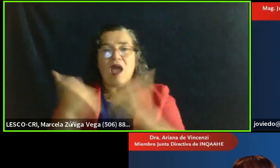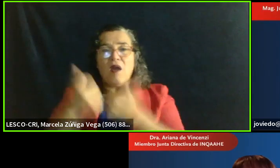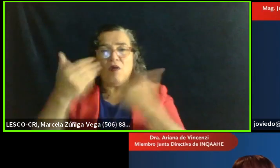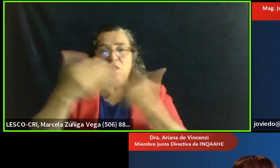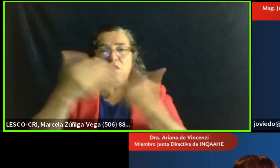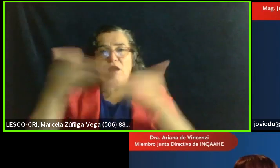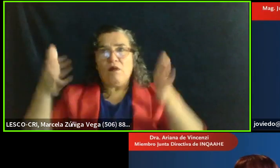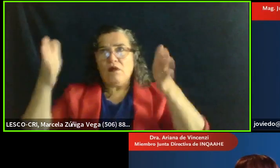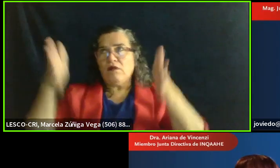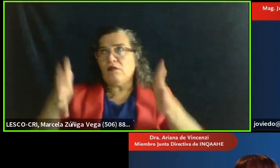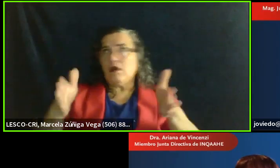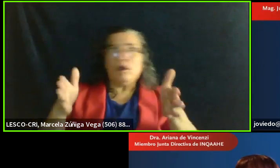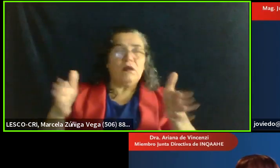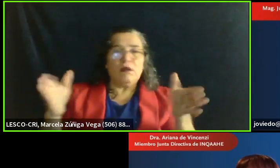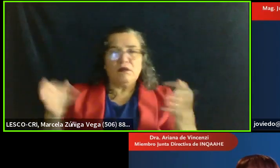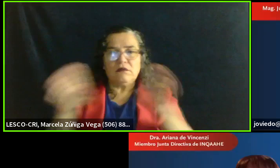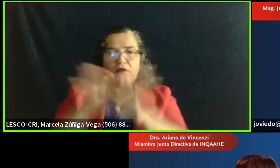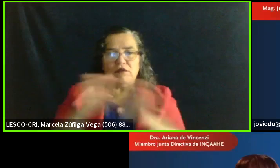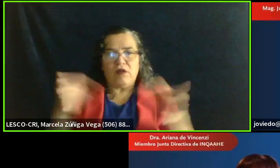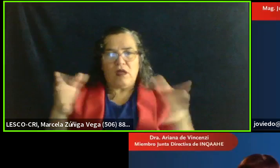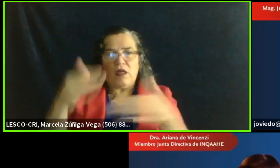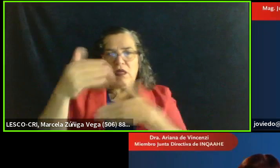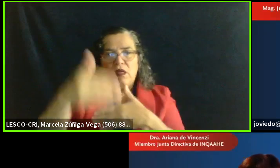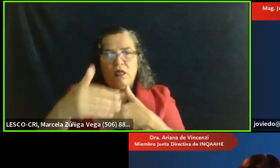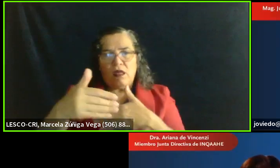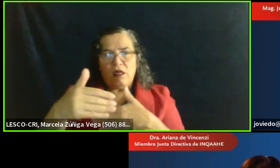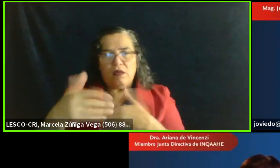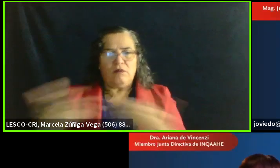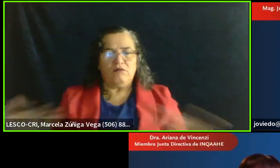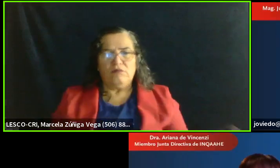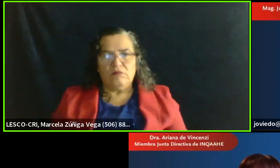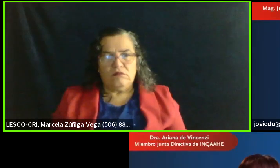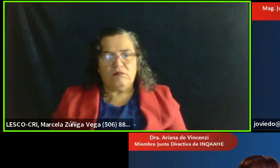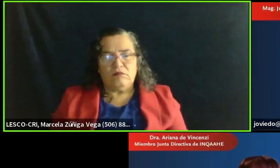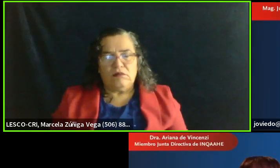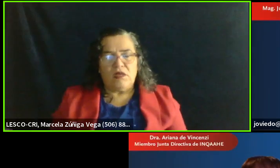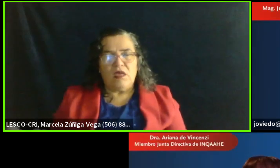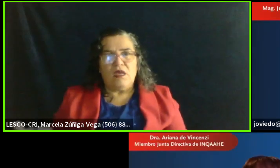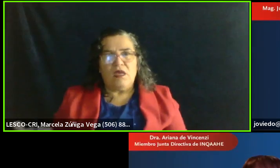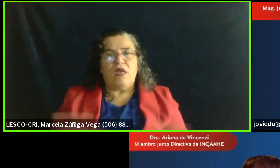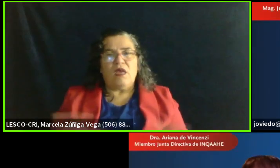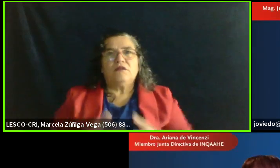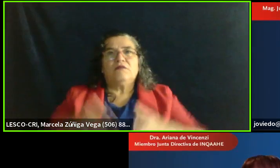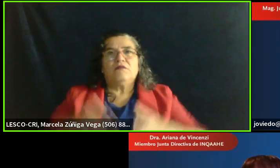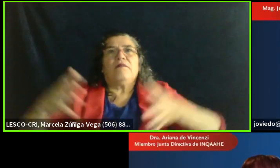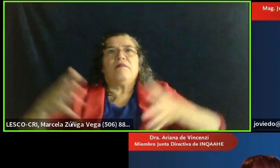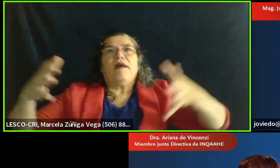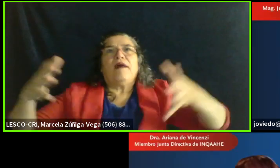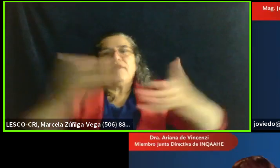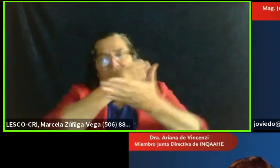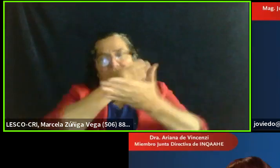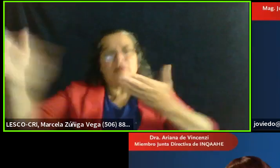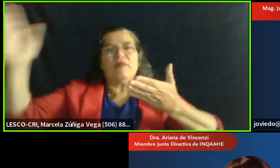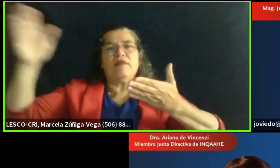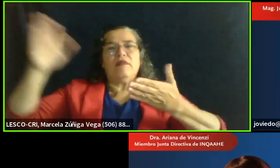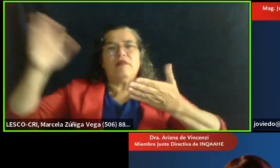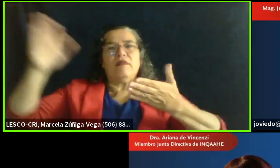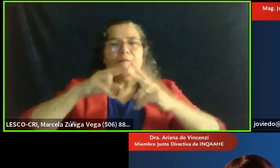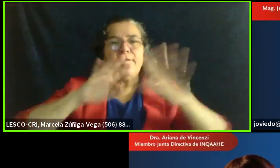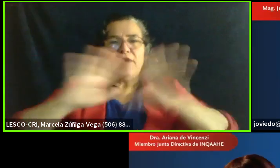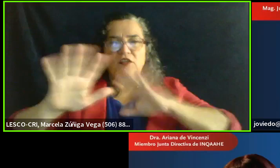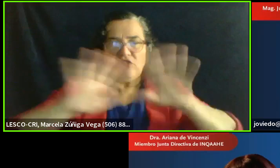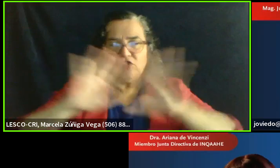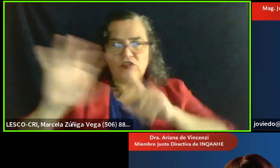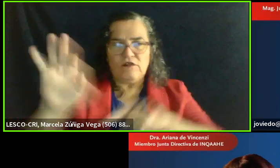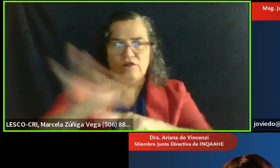para difuminar esas paredes y expandir a través de la virtualización, bajo formatos de